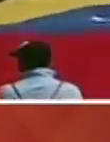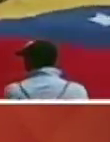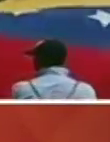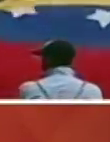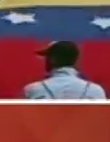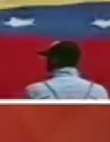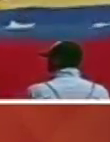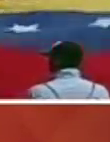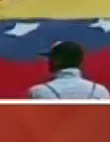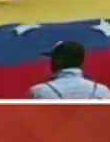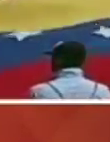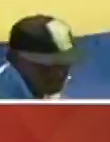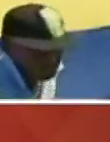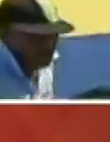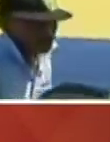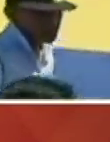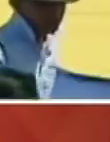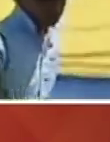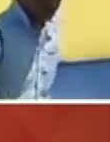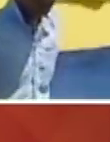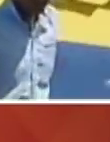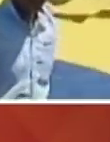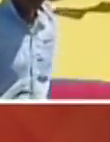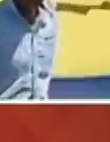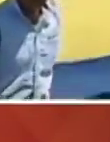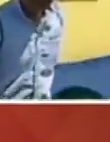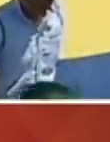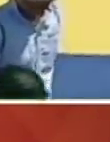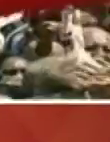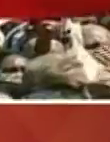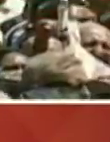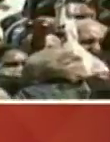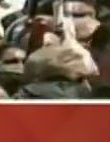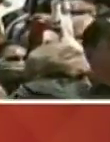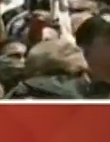¿Quién tiene grupos de WhatsApp en su teléfono?